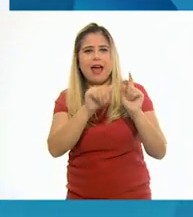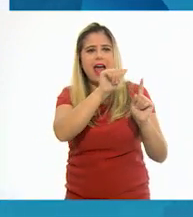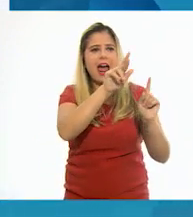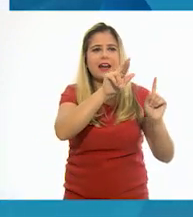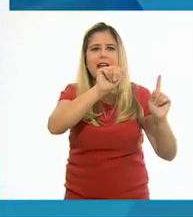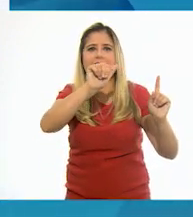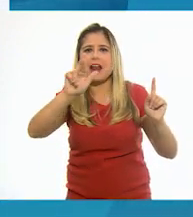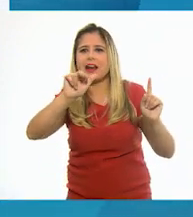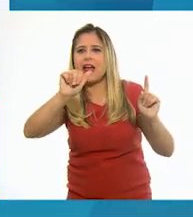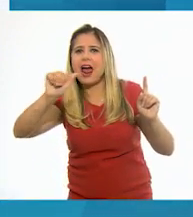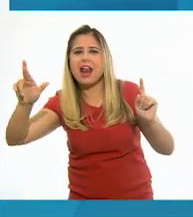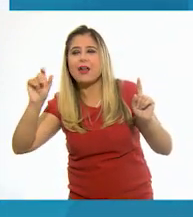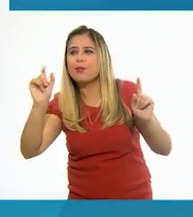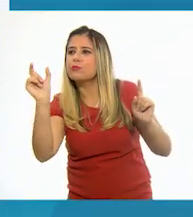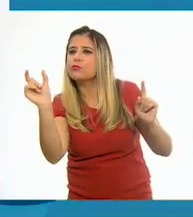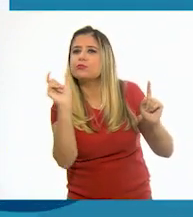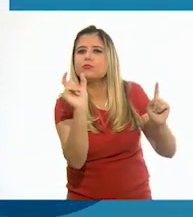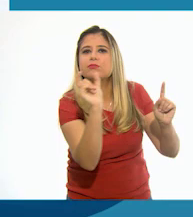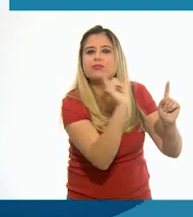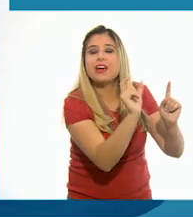ar. Y ahí está la rima.